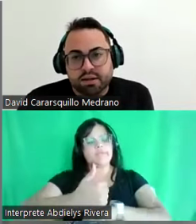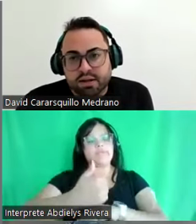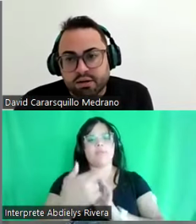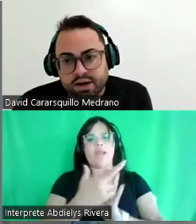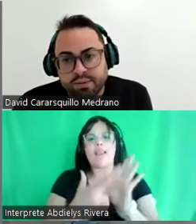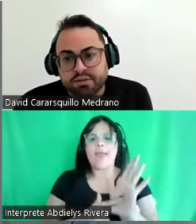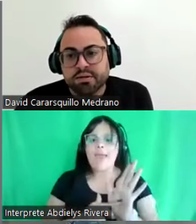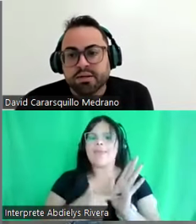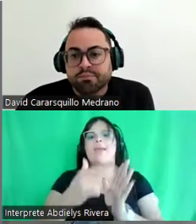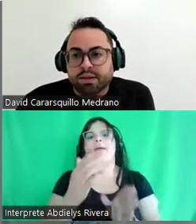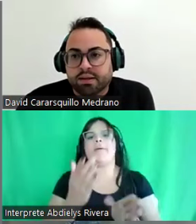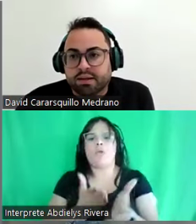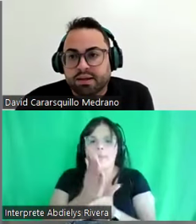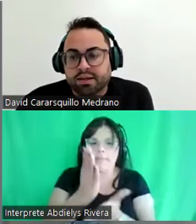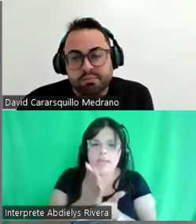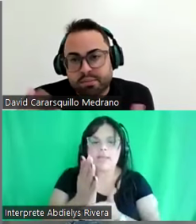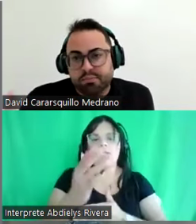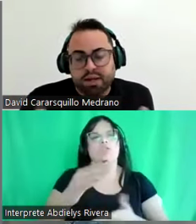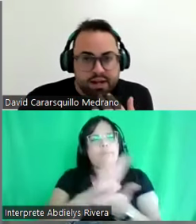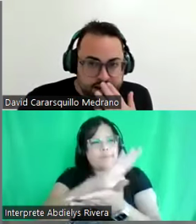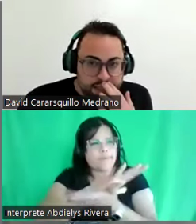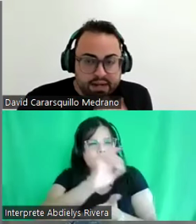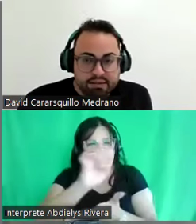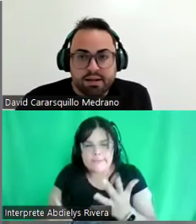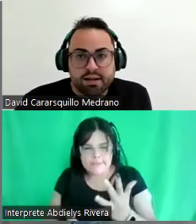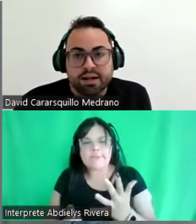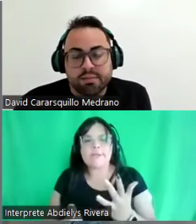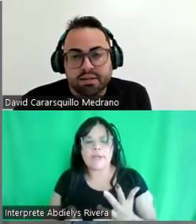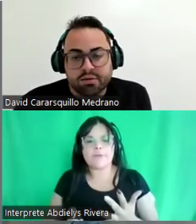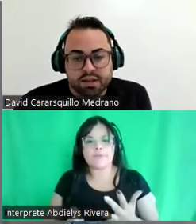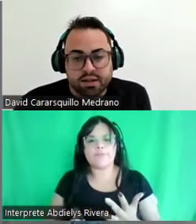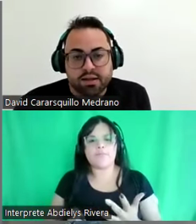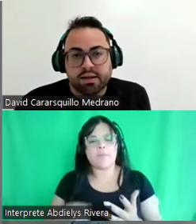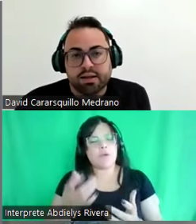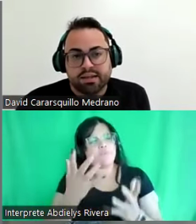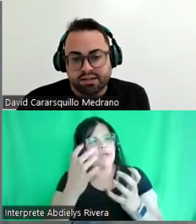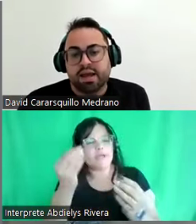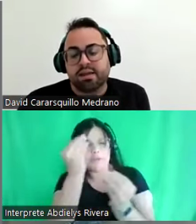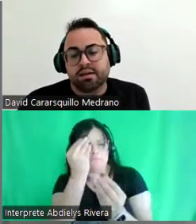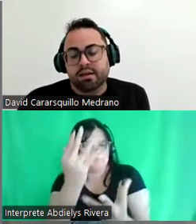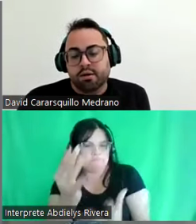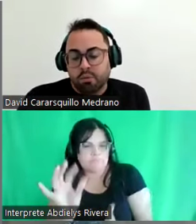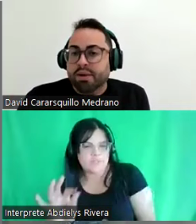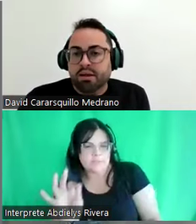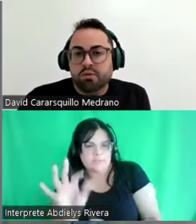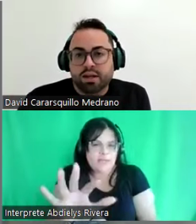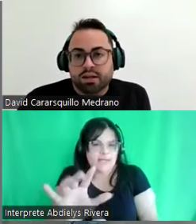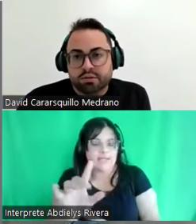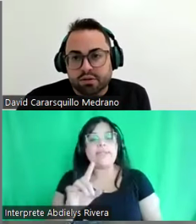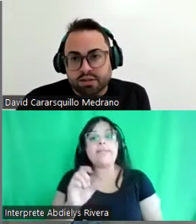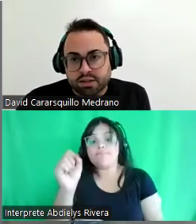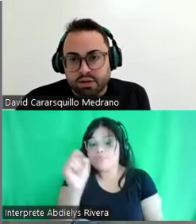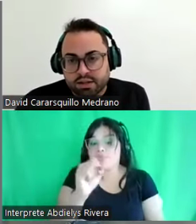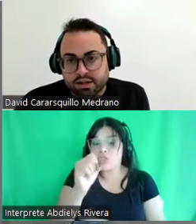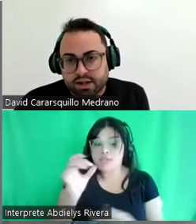permisos y los reglamentos. Y simplemente pues que les quería dar esa herramienta, cosa de que sí hay un vínculo